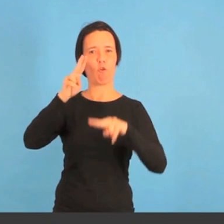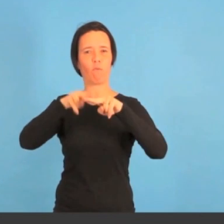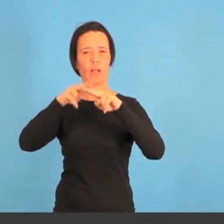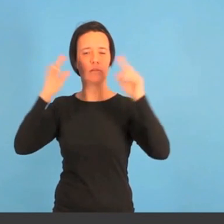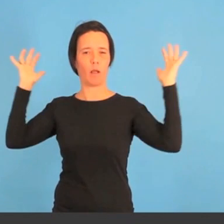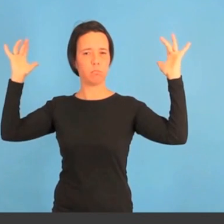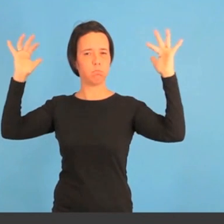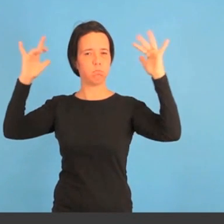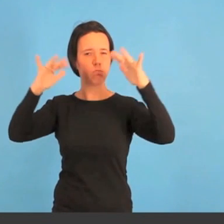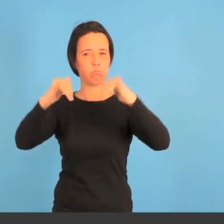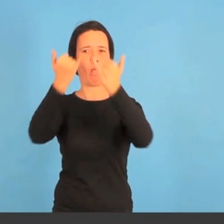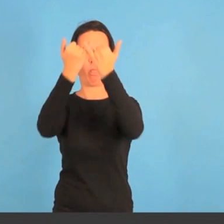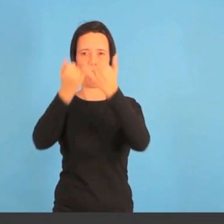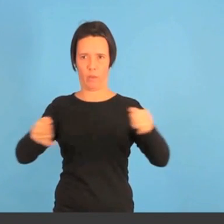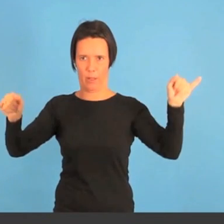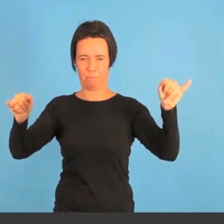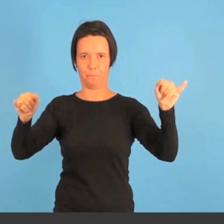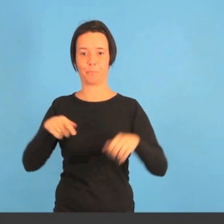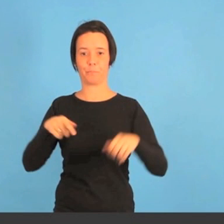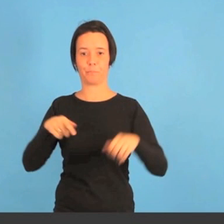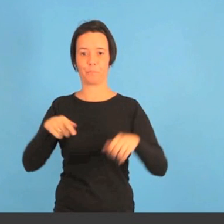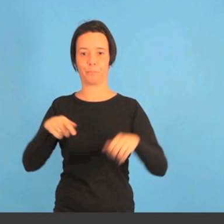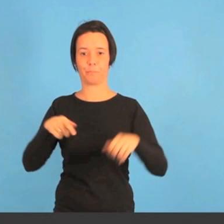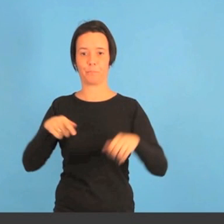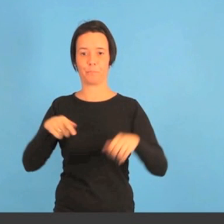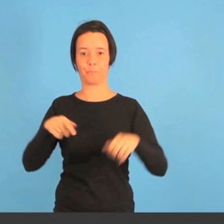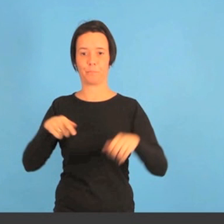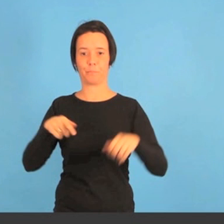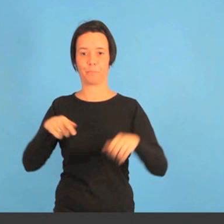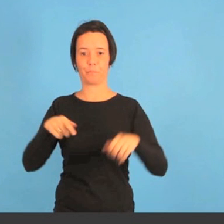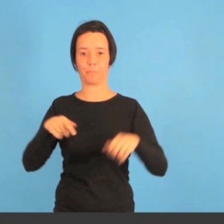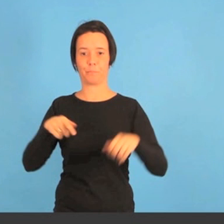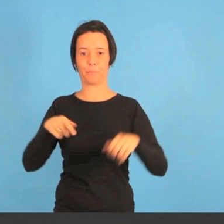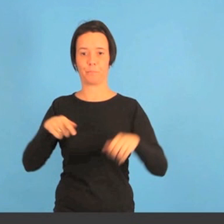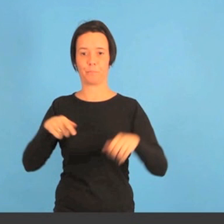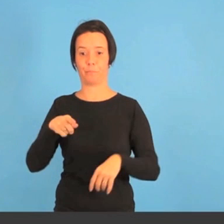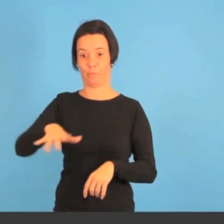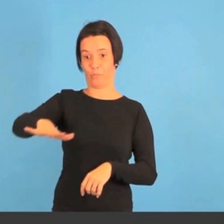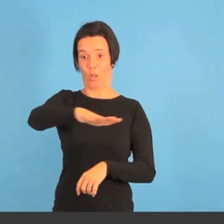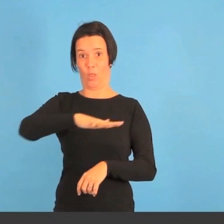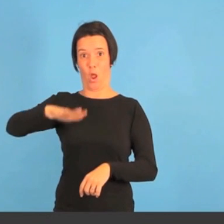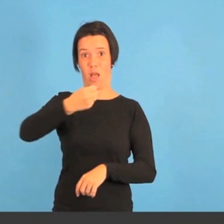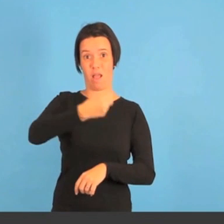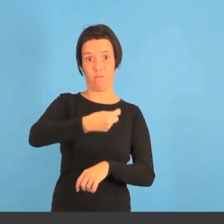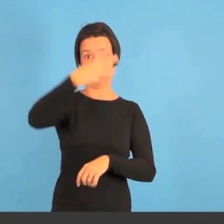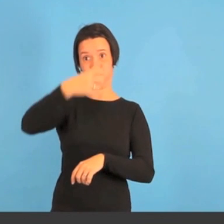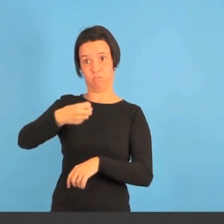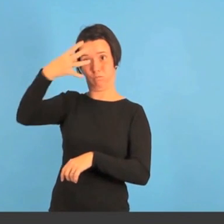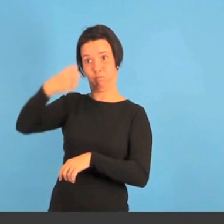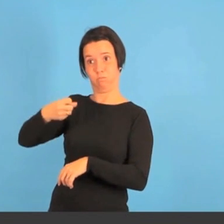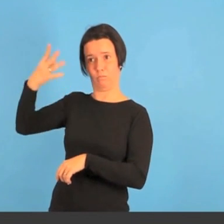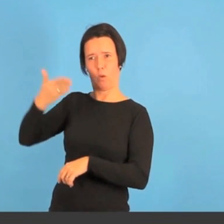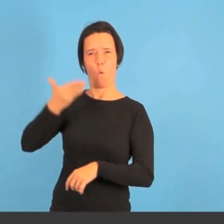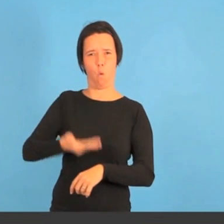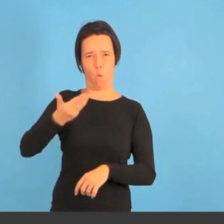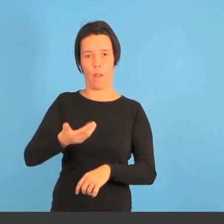religiosas y festivas que se realizan al aire libre durante todo el año y alberga